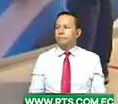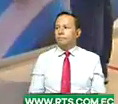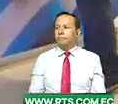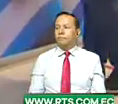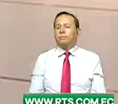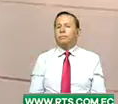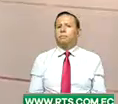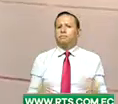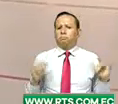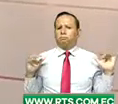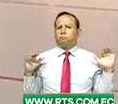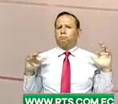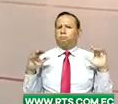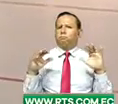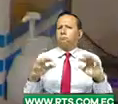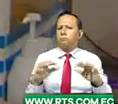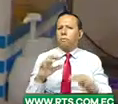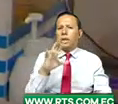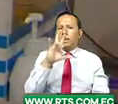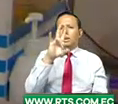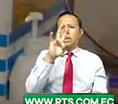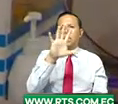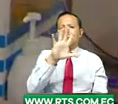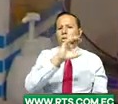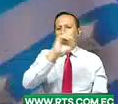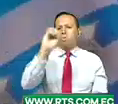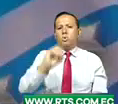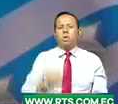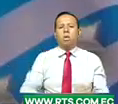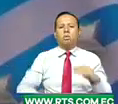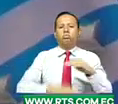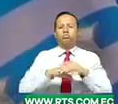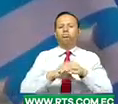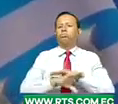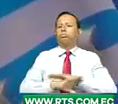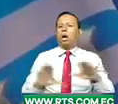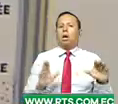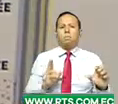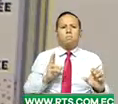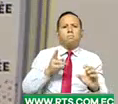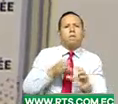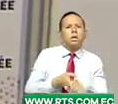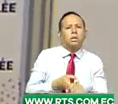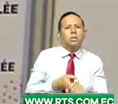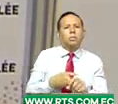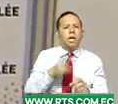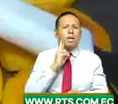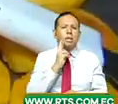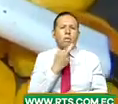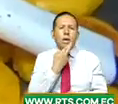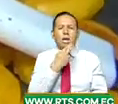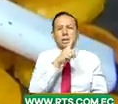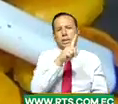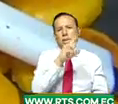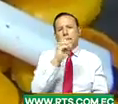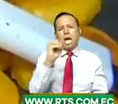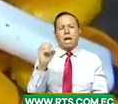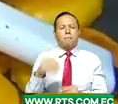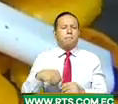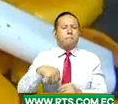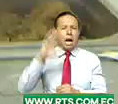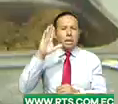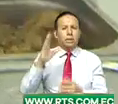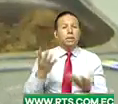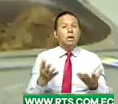Con un aforo del 75% y la participación de más de 100 huecas, se realizará la octava edición de la